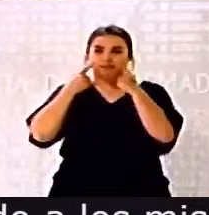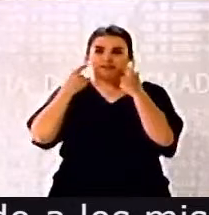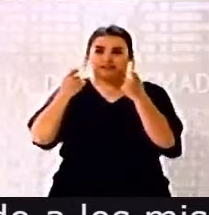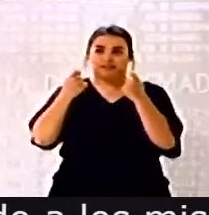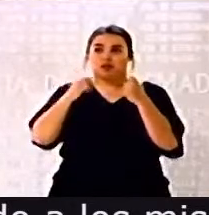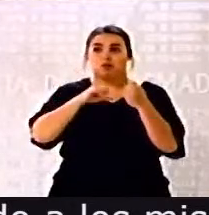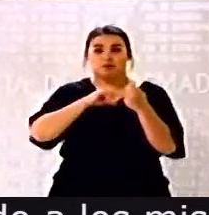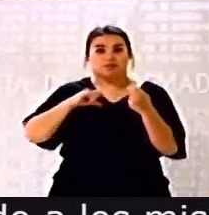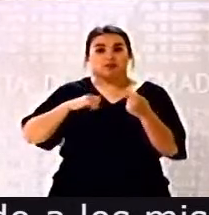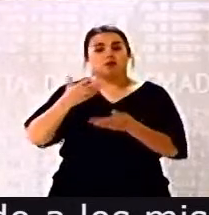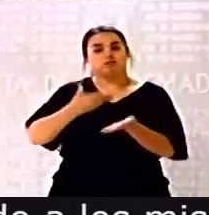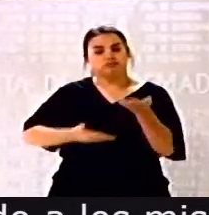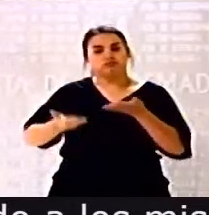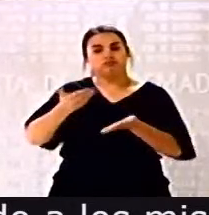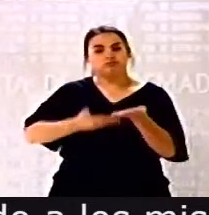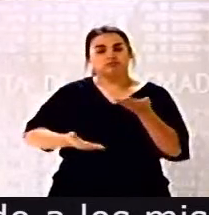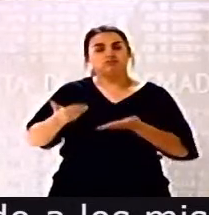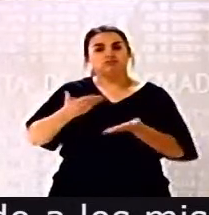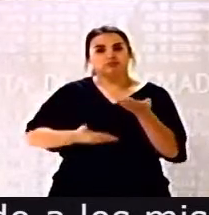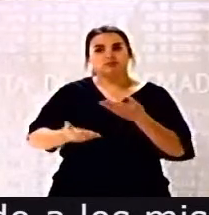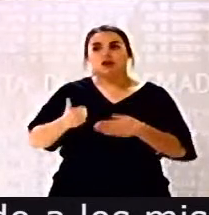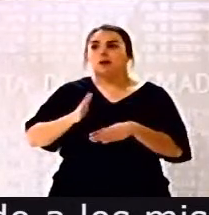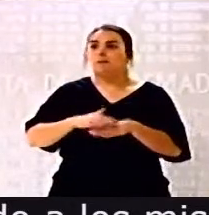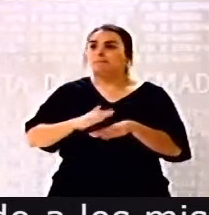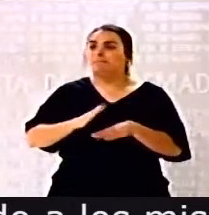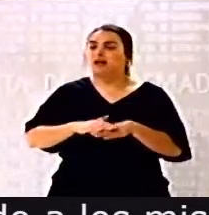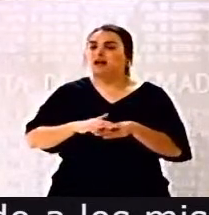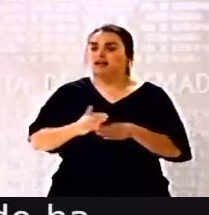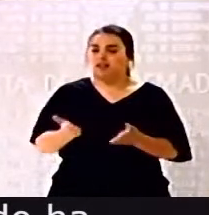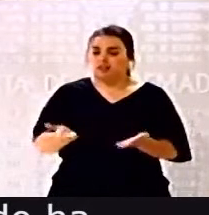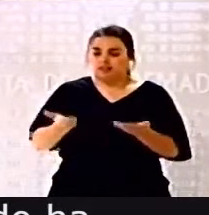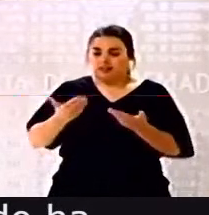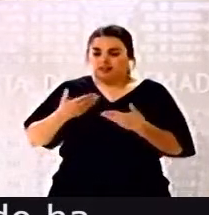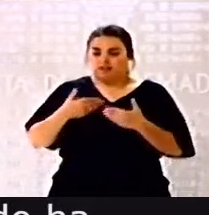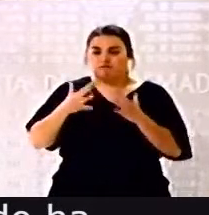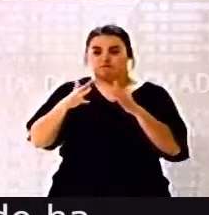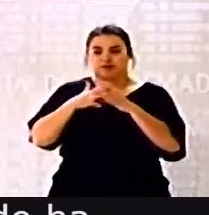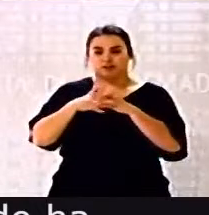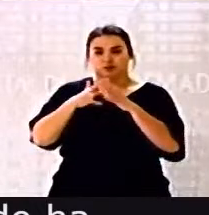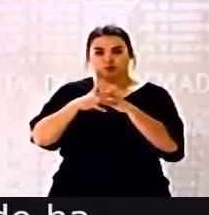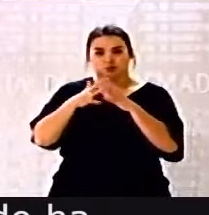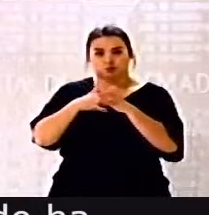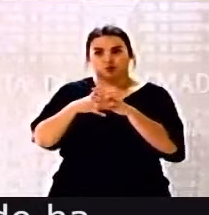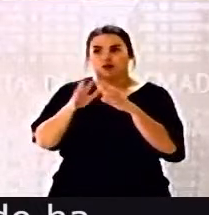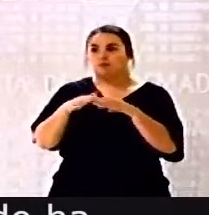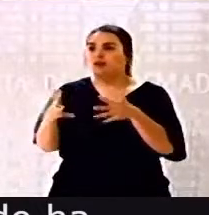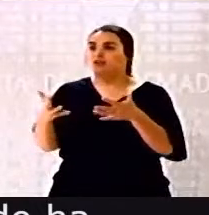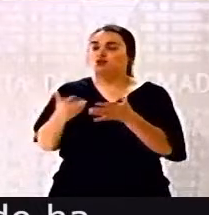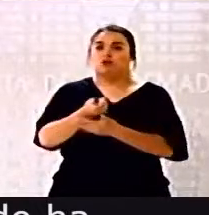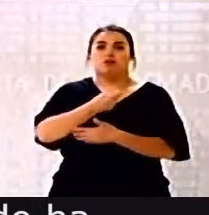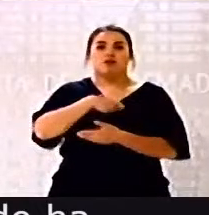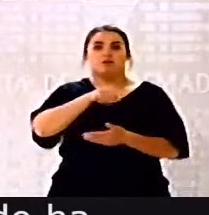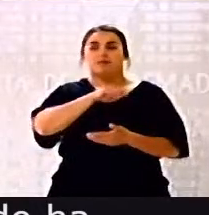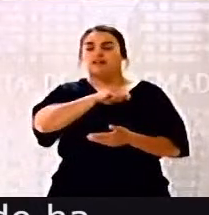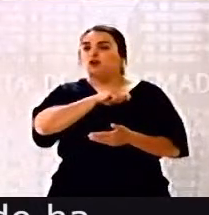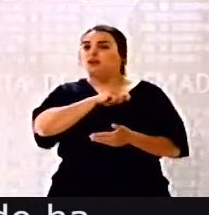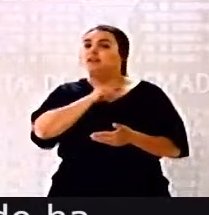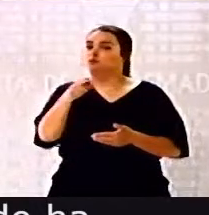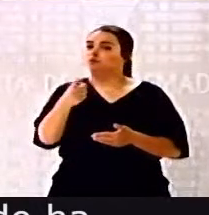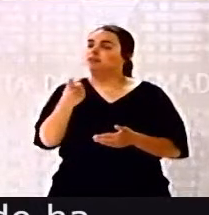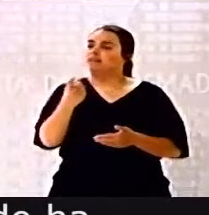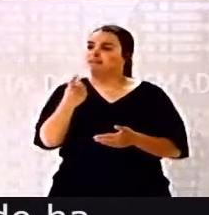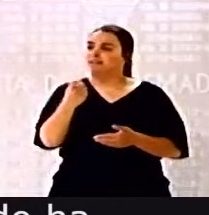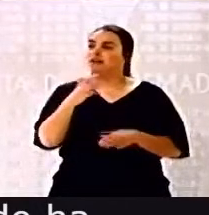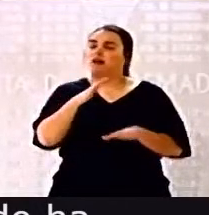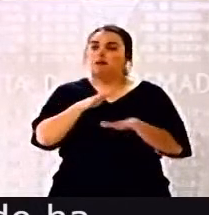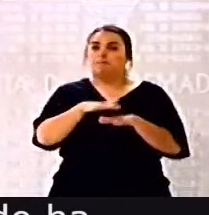ha contribuido a poder dotarnos de una infraestructura a todos los españoles necesaria